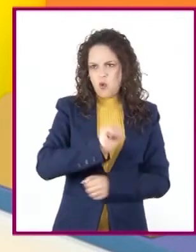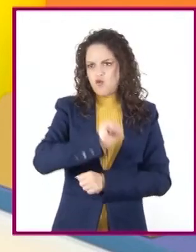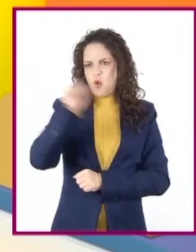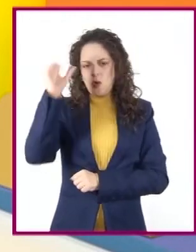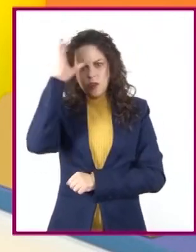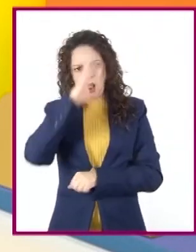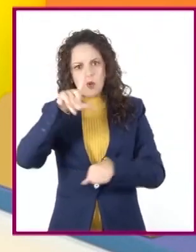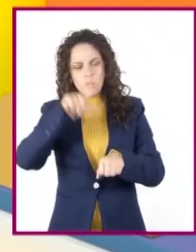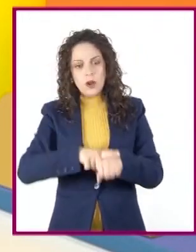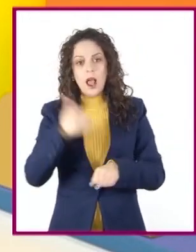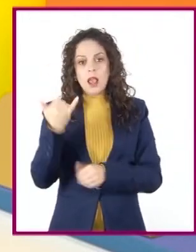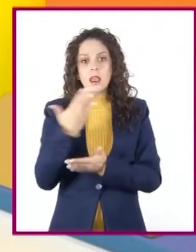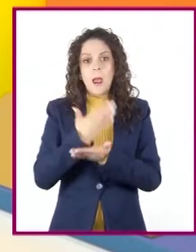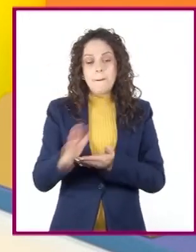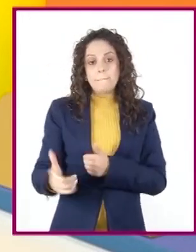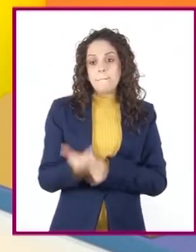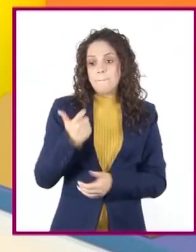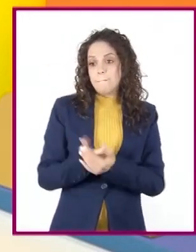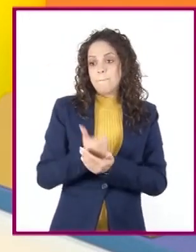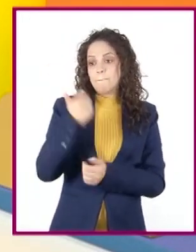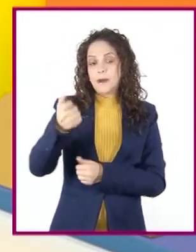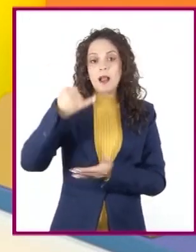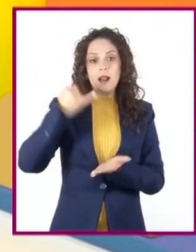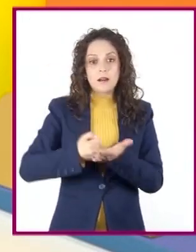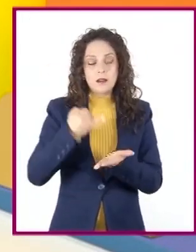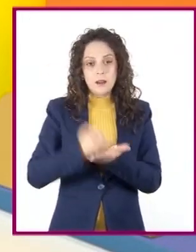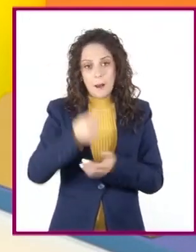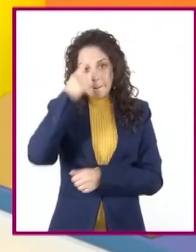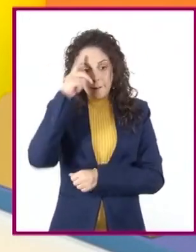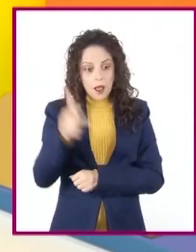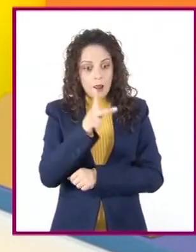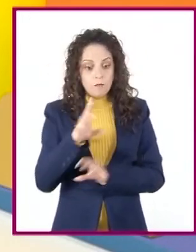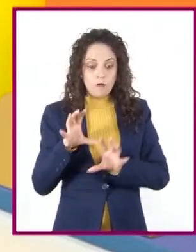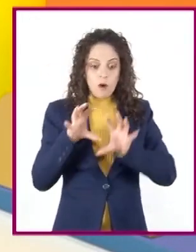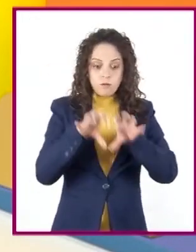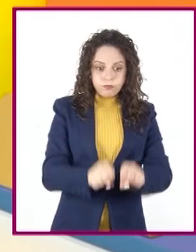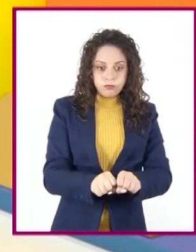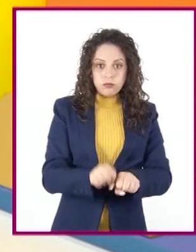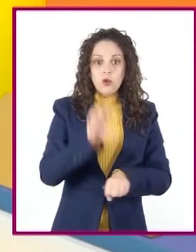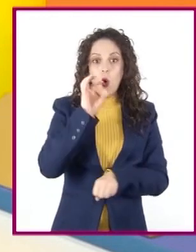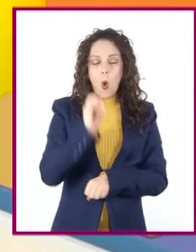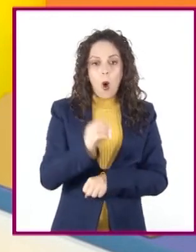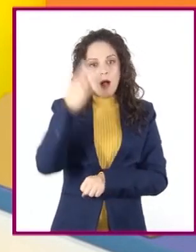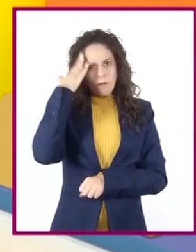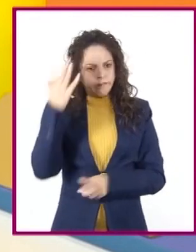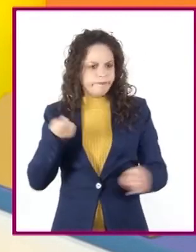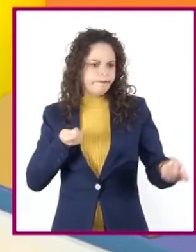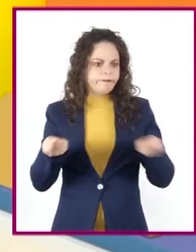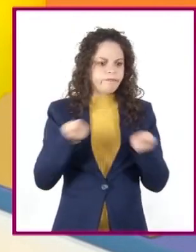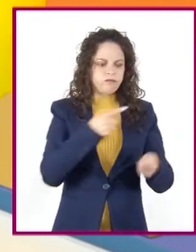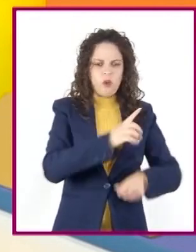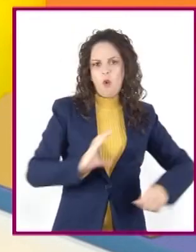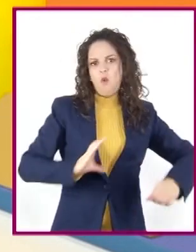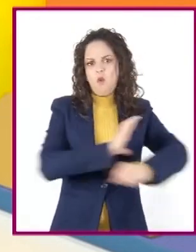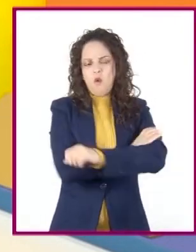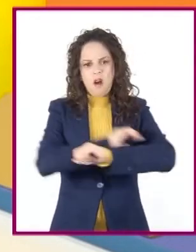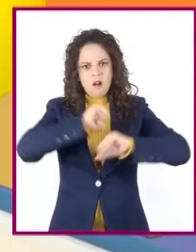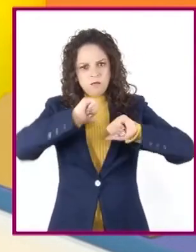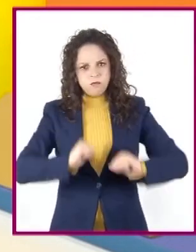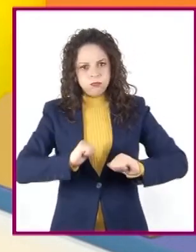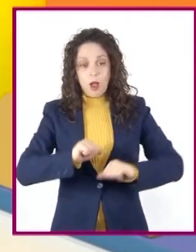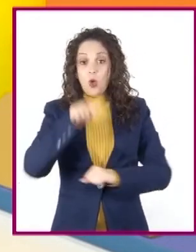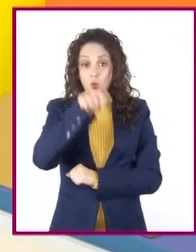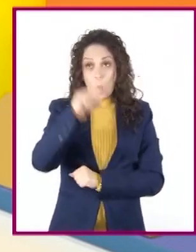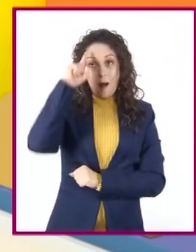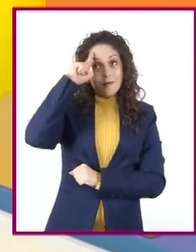cobro de tributo a los pueblos conquistados o del sometimiento. Si se hicieron esta interrogante, la respuesta es